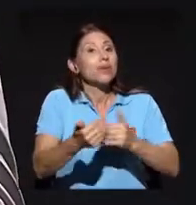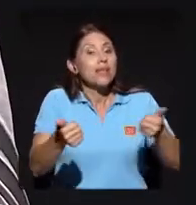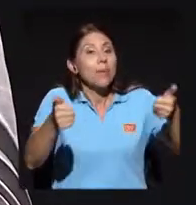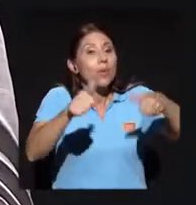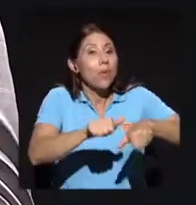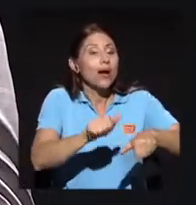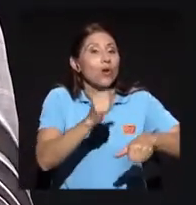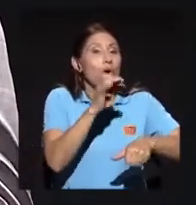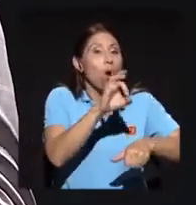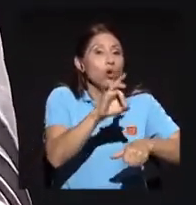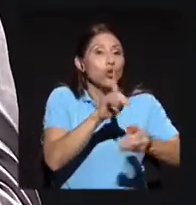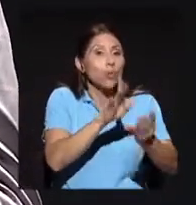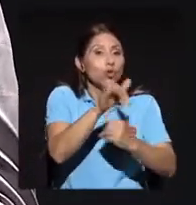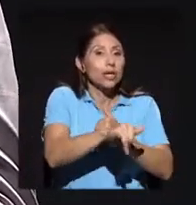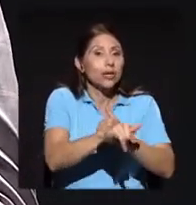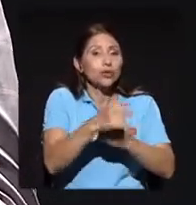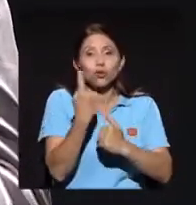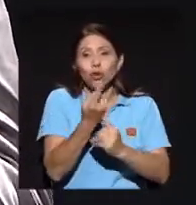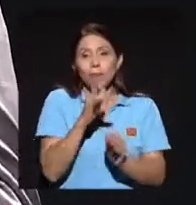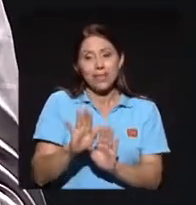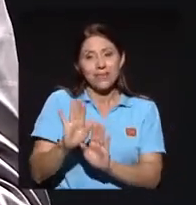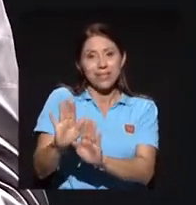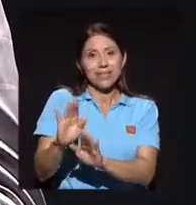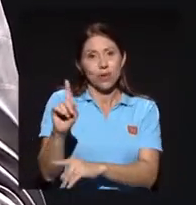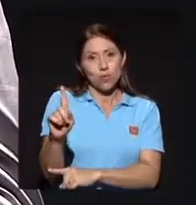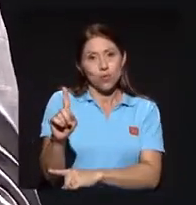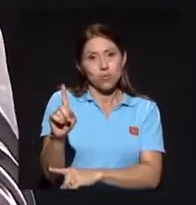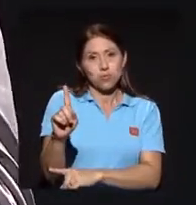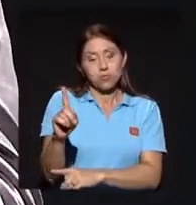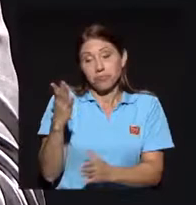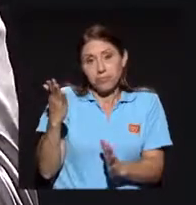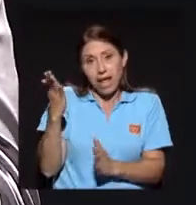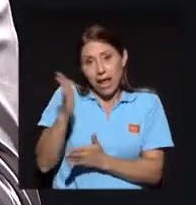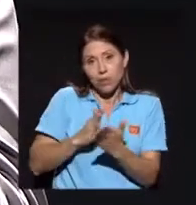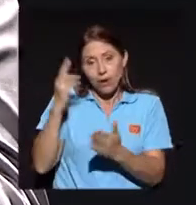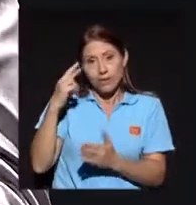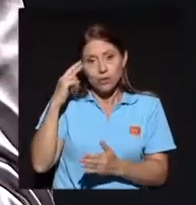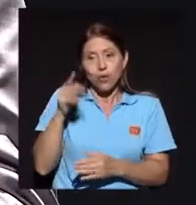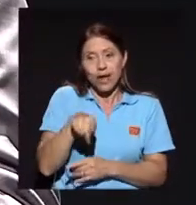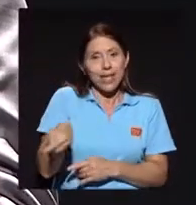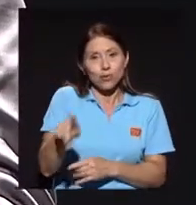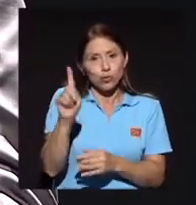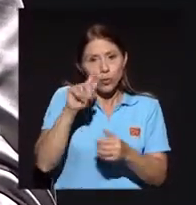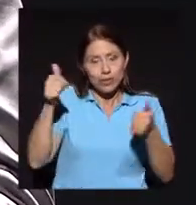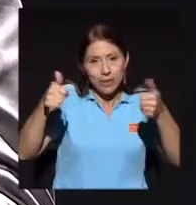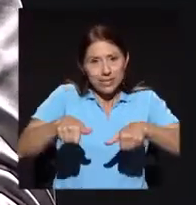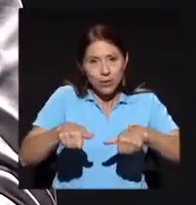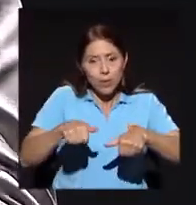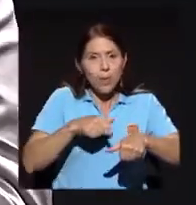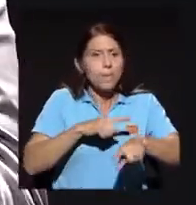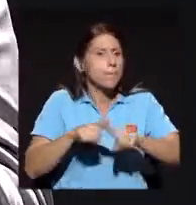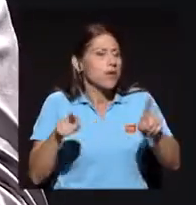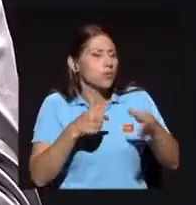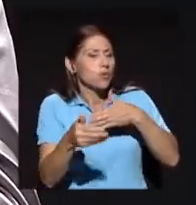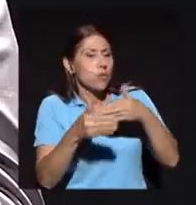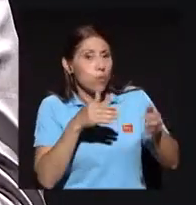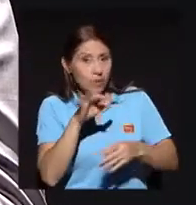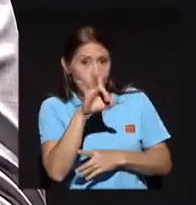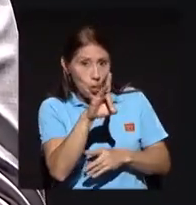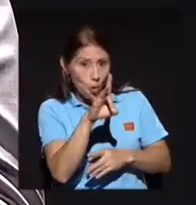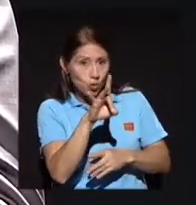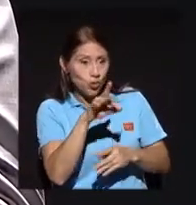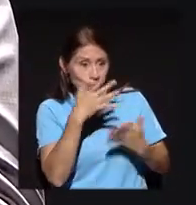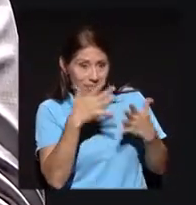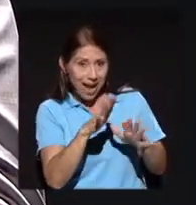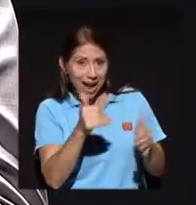rechazaron sólo uno que por alguna razón no les pareció pero independientemente de los ocho que aprobaron ya tienen la visión